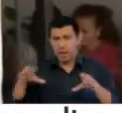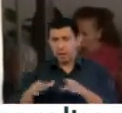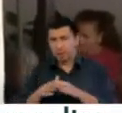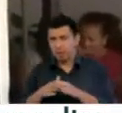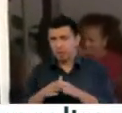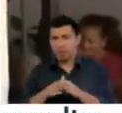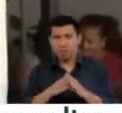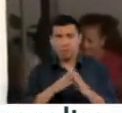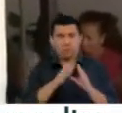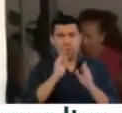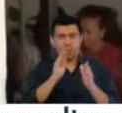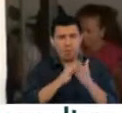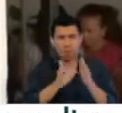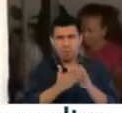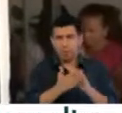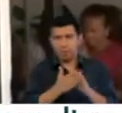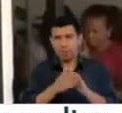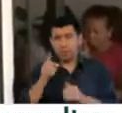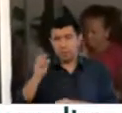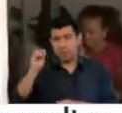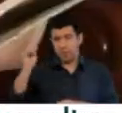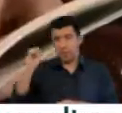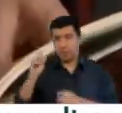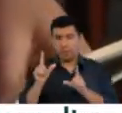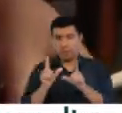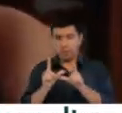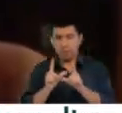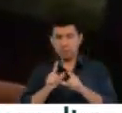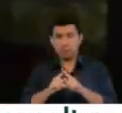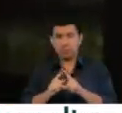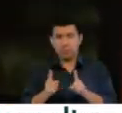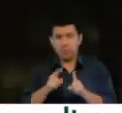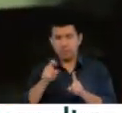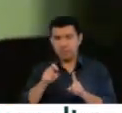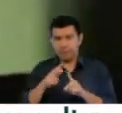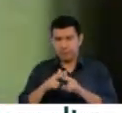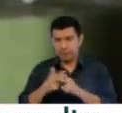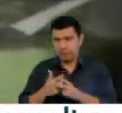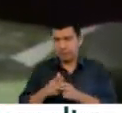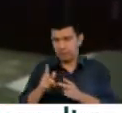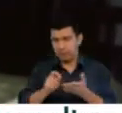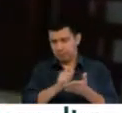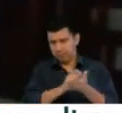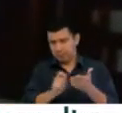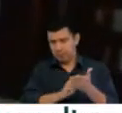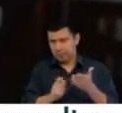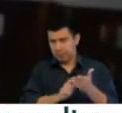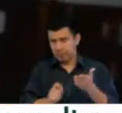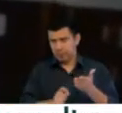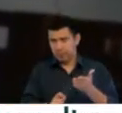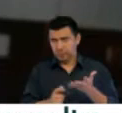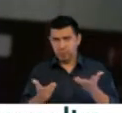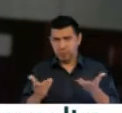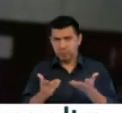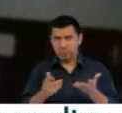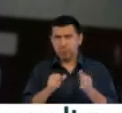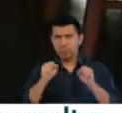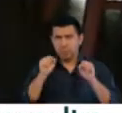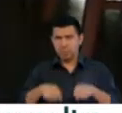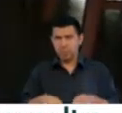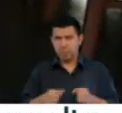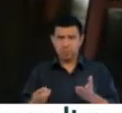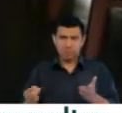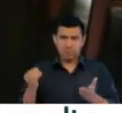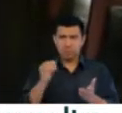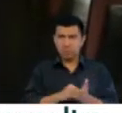de comunicación, pero necesitamos tener una herramienta por escrito en donde nosotros podamos hacer